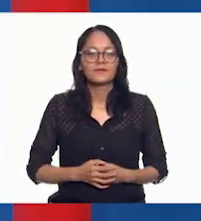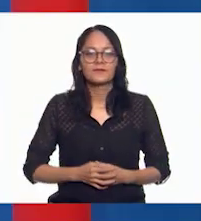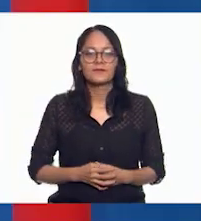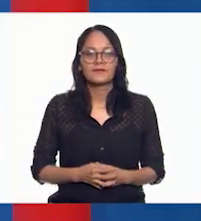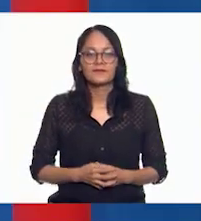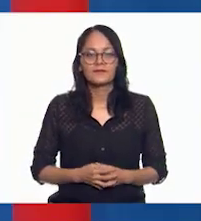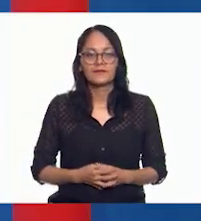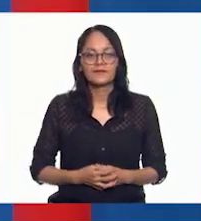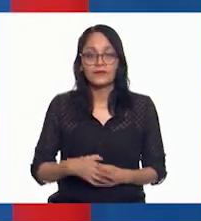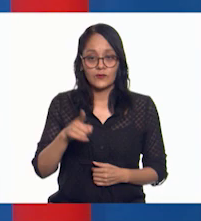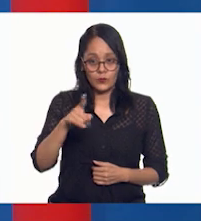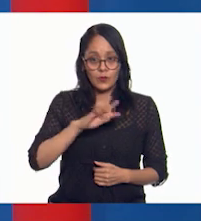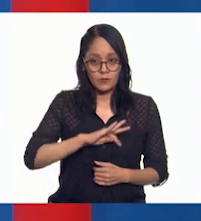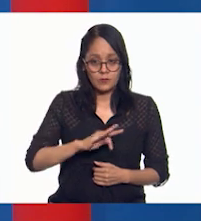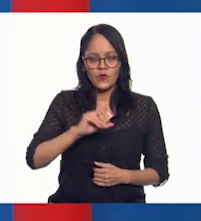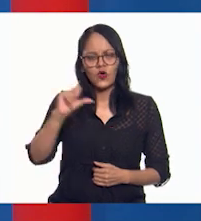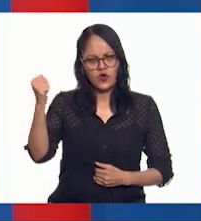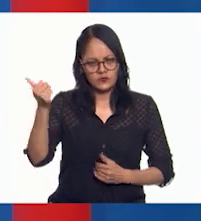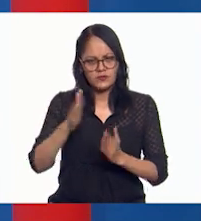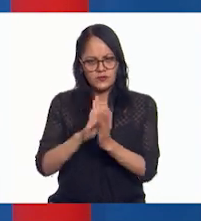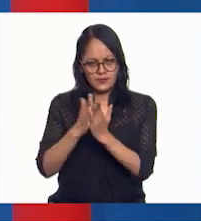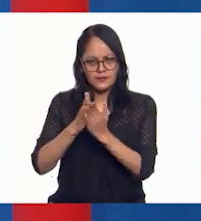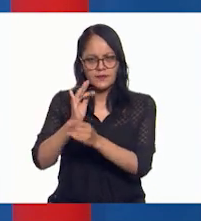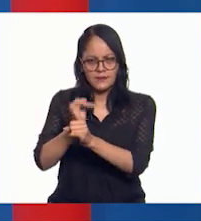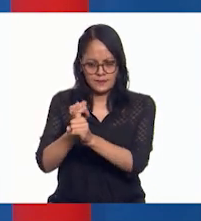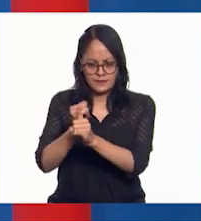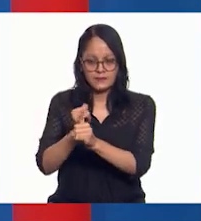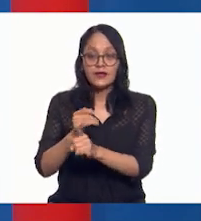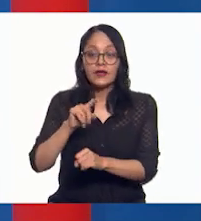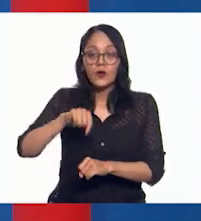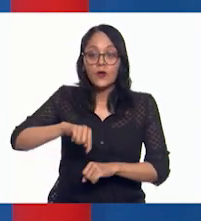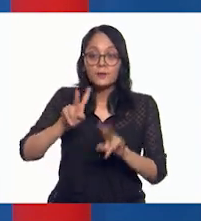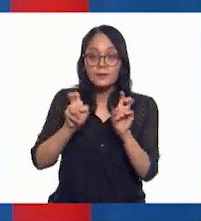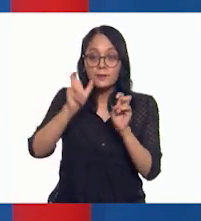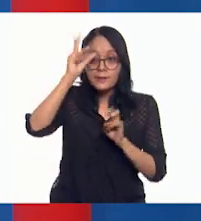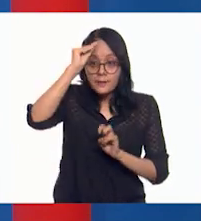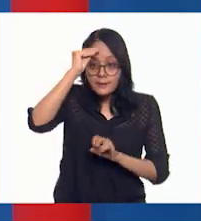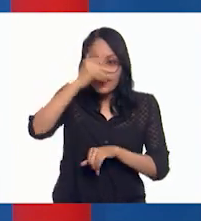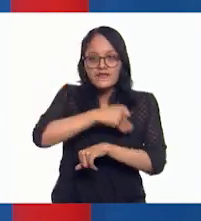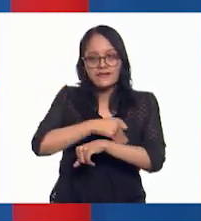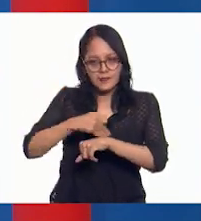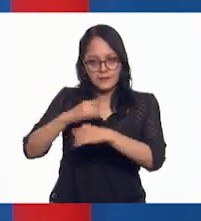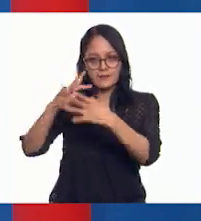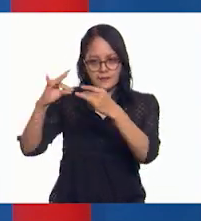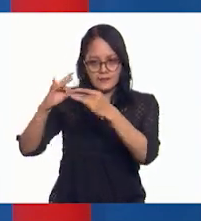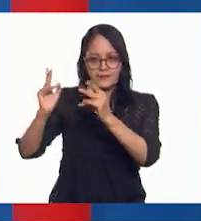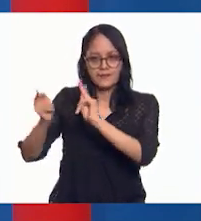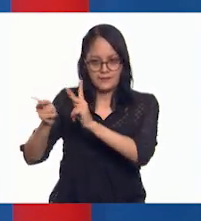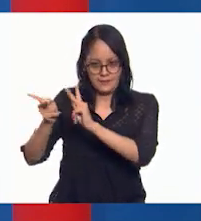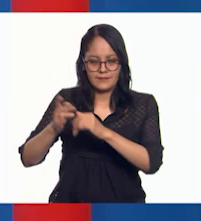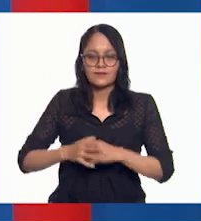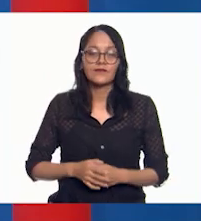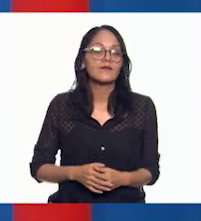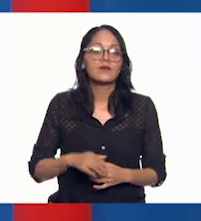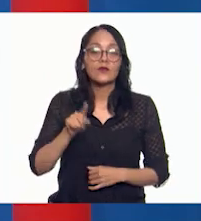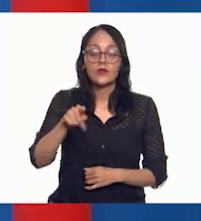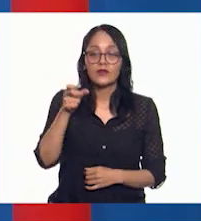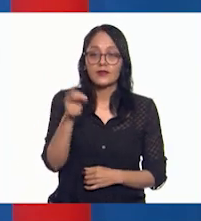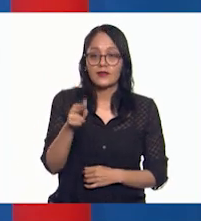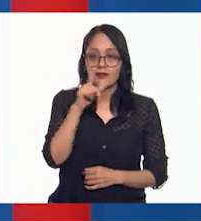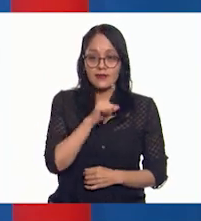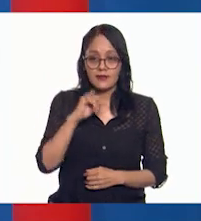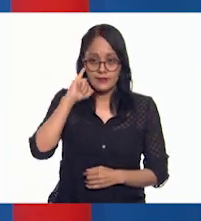Si te es posible, consulta otros libros y comenta el tema de hoy con tu familia. Si tienes la fortuna de hablar una lengua